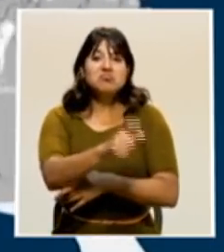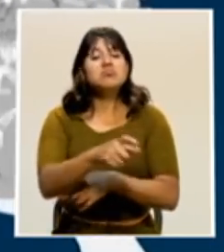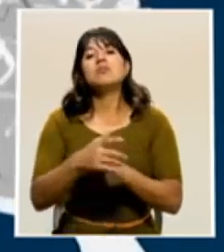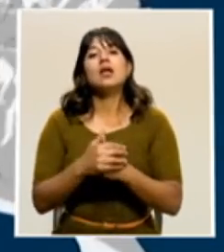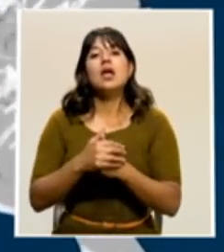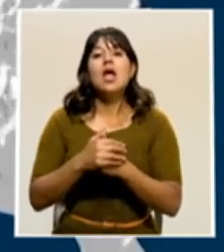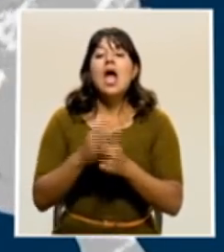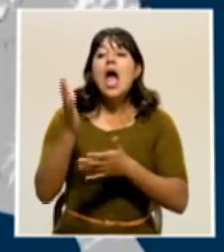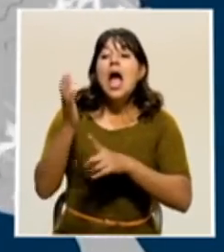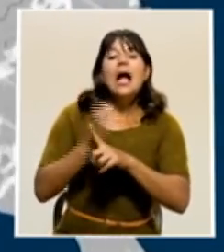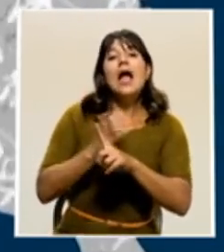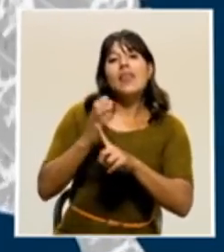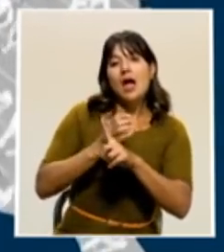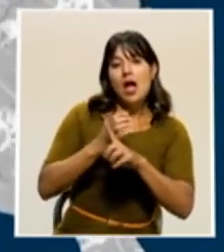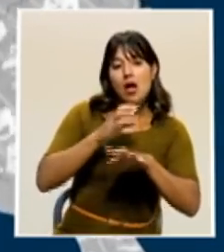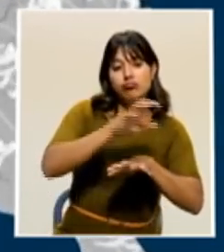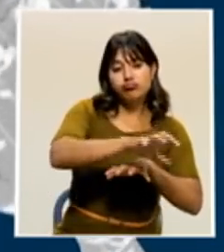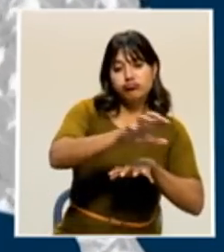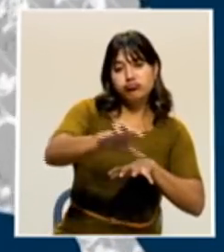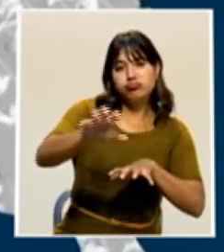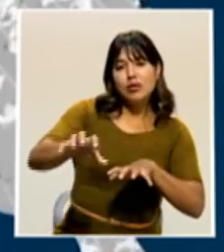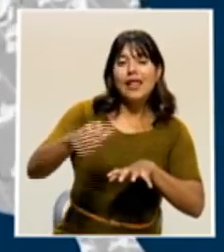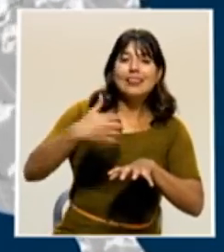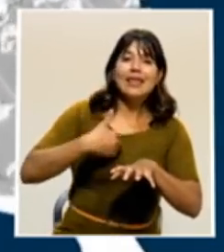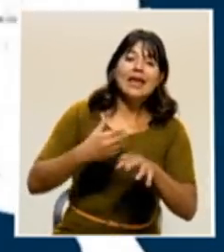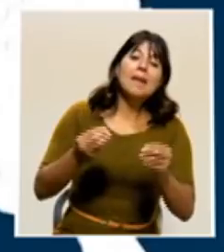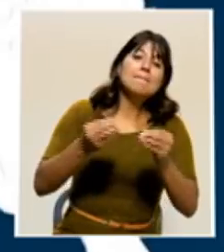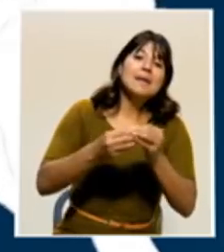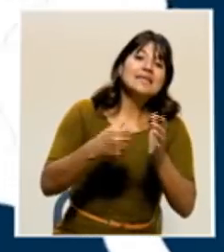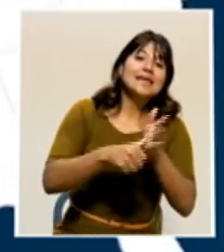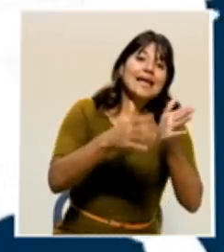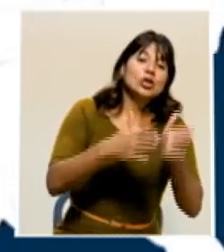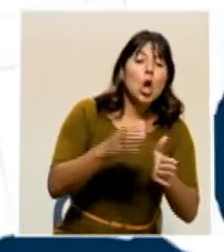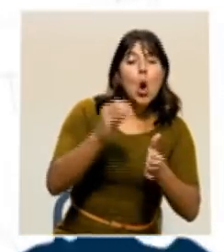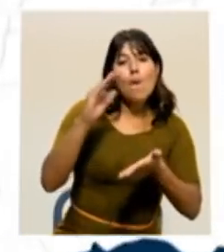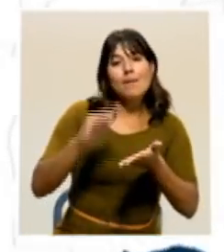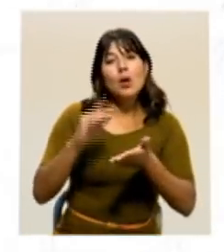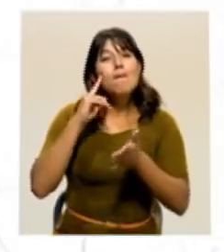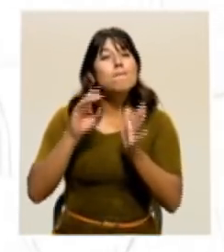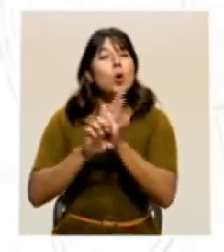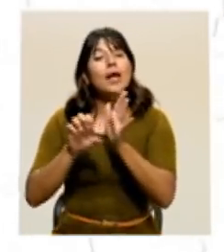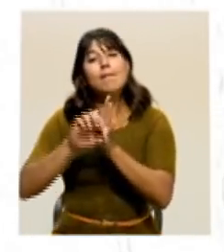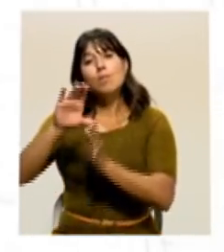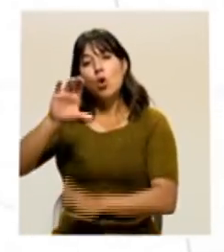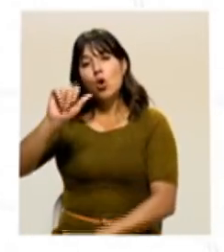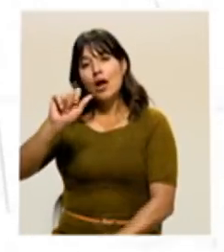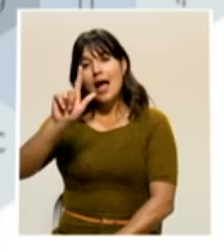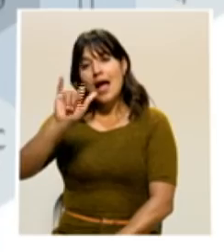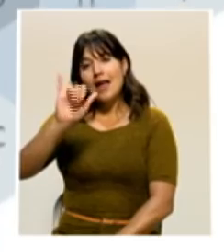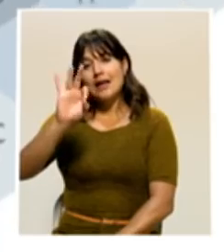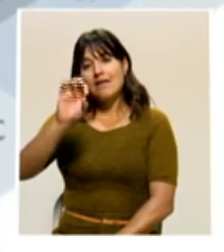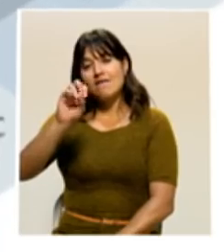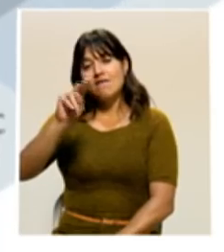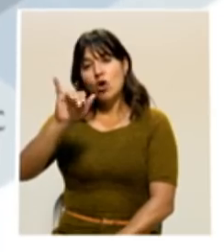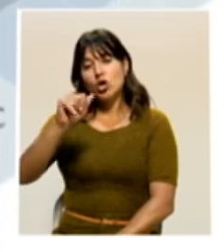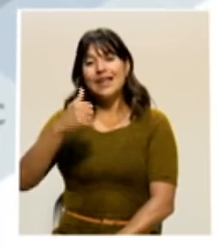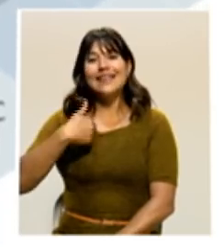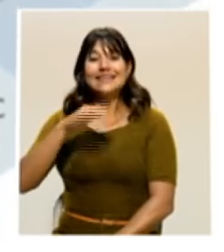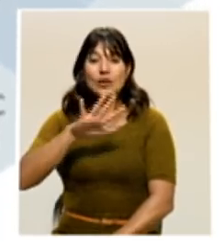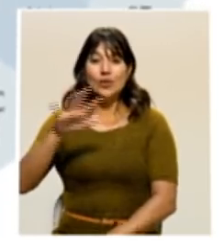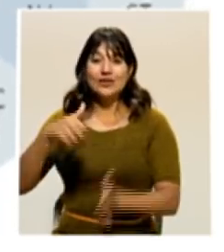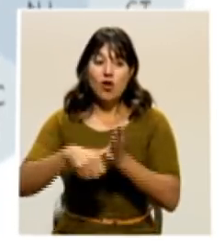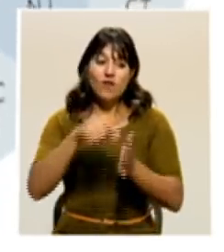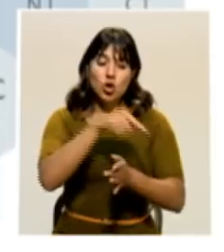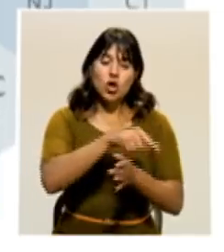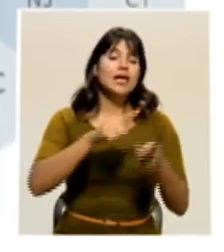o menos electores según su población. California, por ejemplo, tiene 55 votos en el colegio, Texas